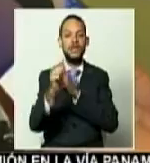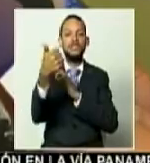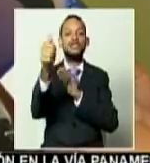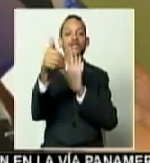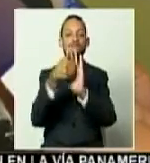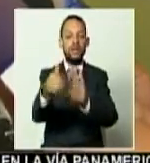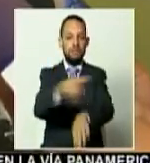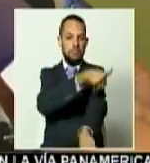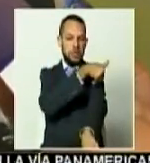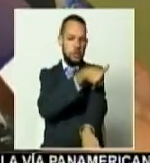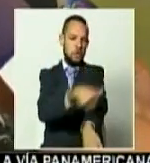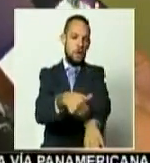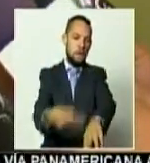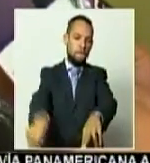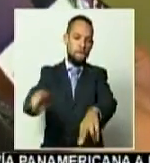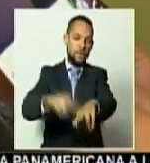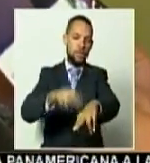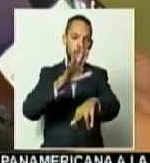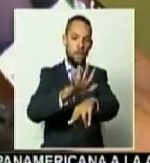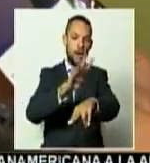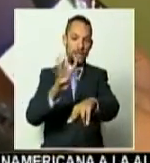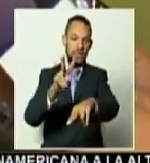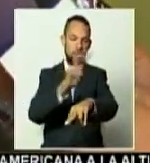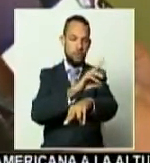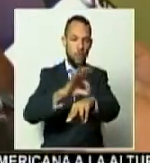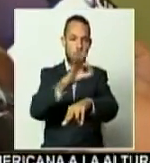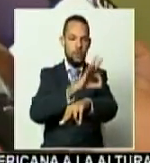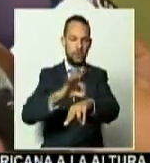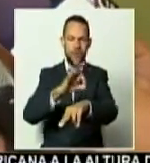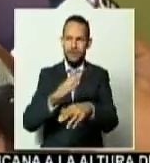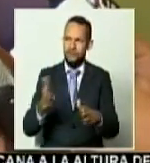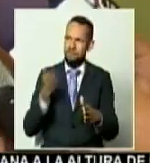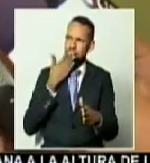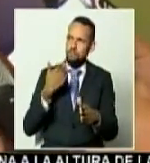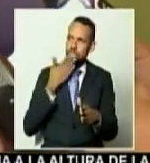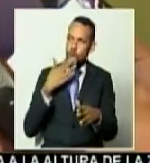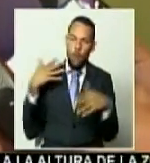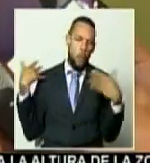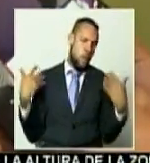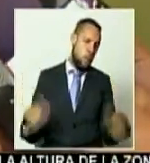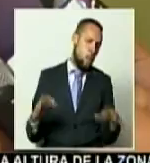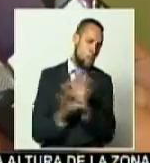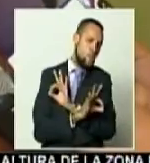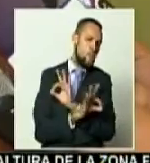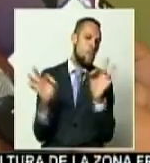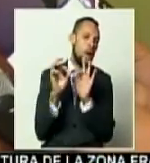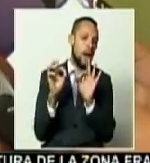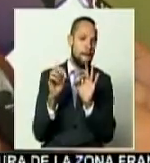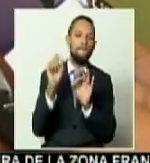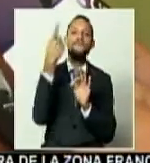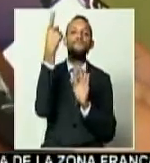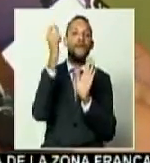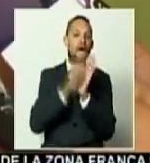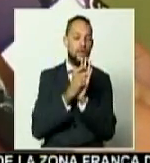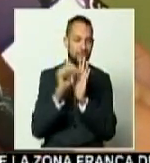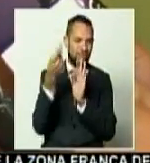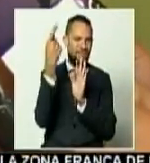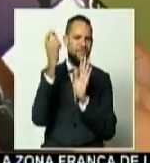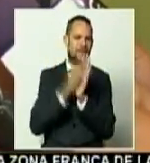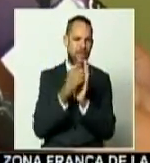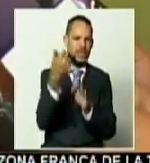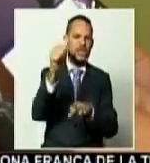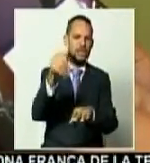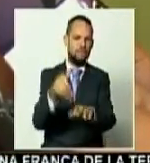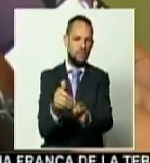de pesos, un crecimiento del 42%, una cifra que no se había registrado en el canal regional en toda su historia y que